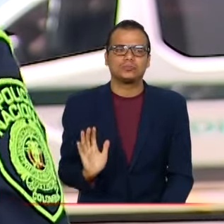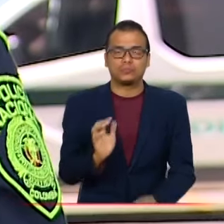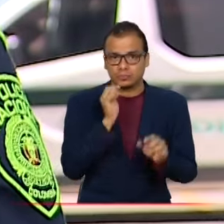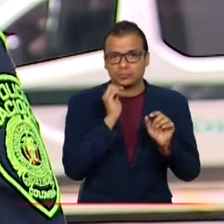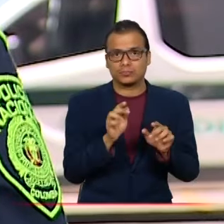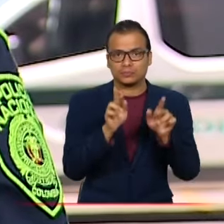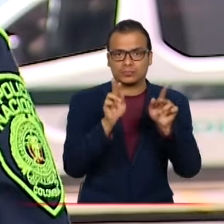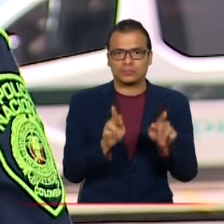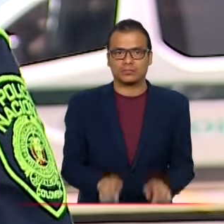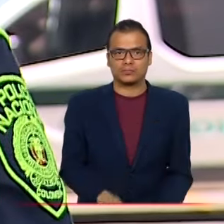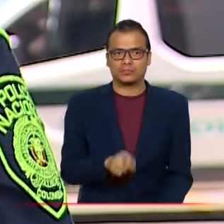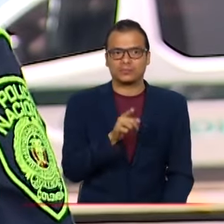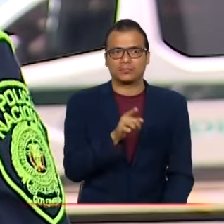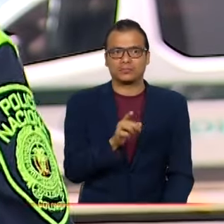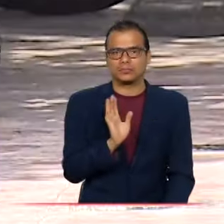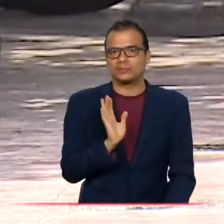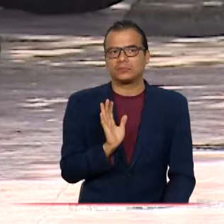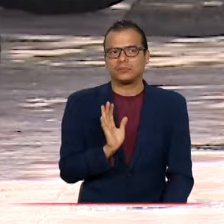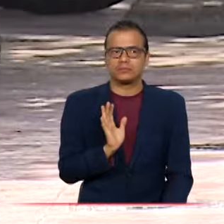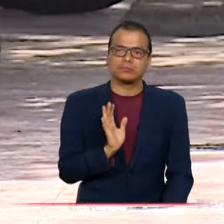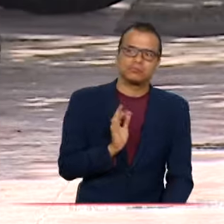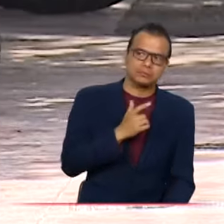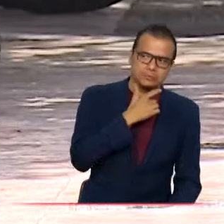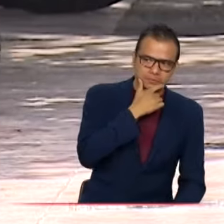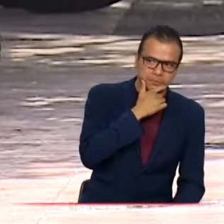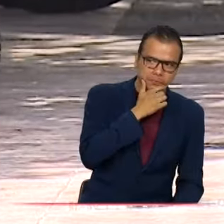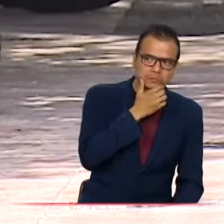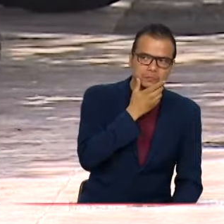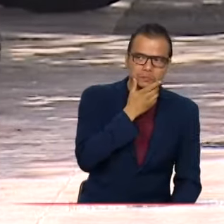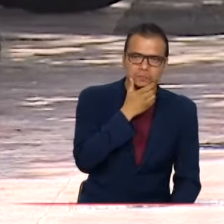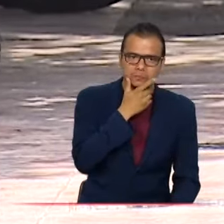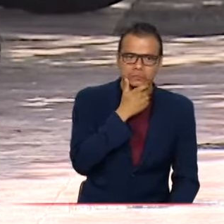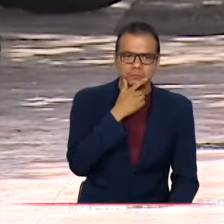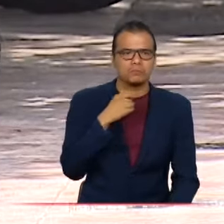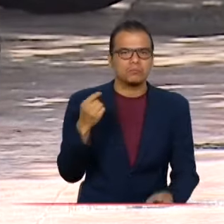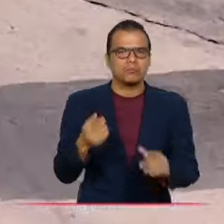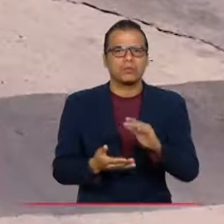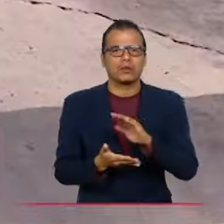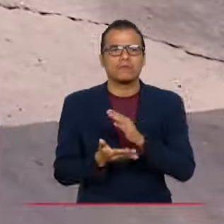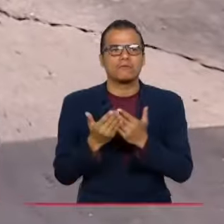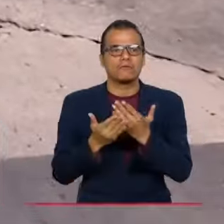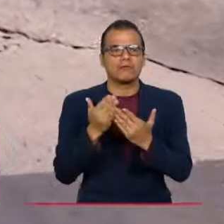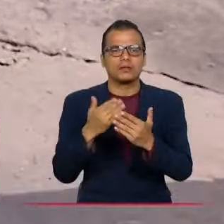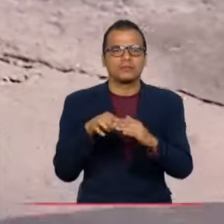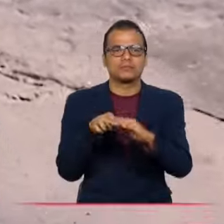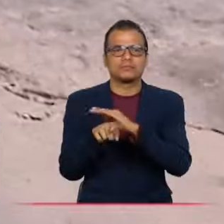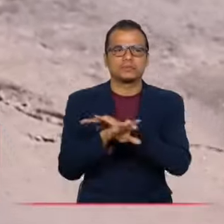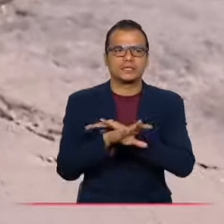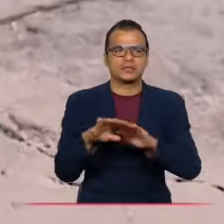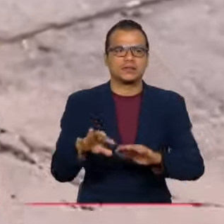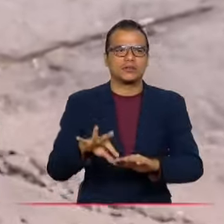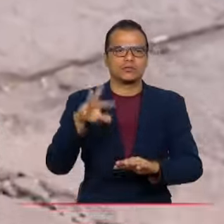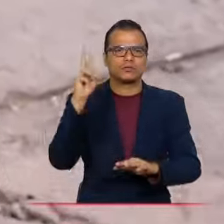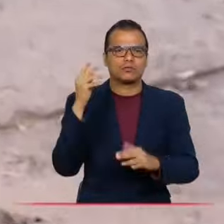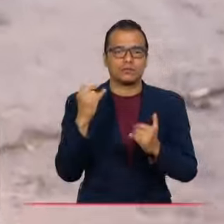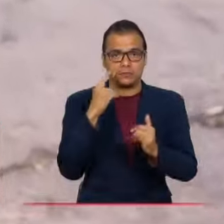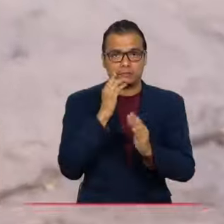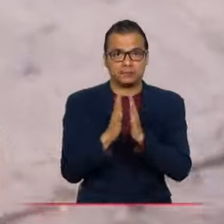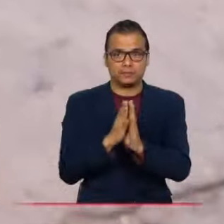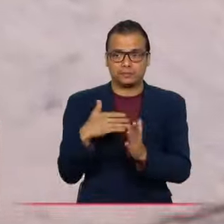caso que usted menciona, se presenta la facilidad para poder encender ese automotor y llevárselo. A la fecha se presenta un reporte